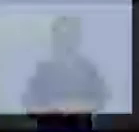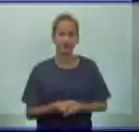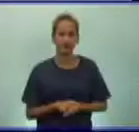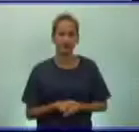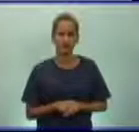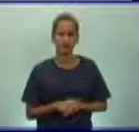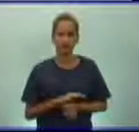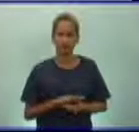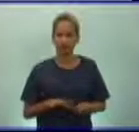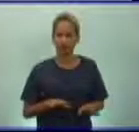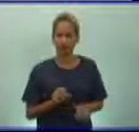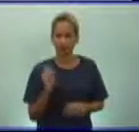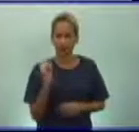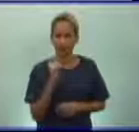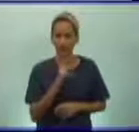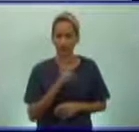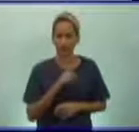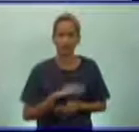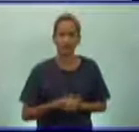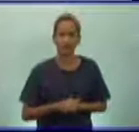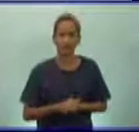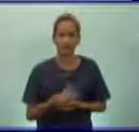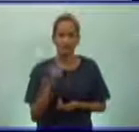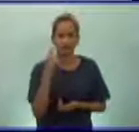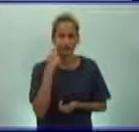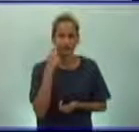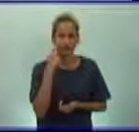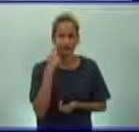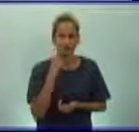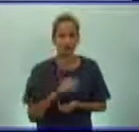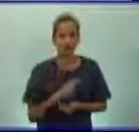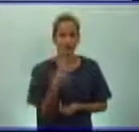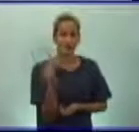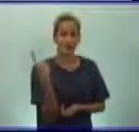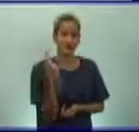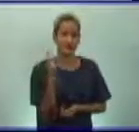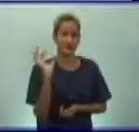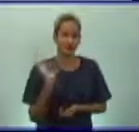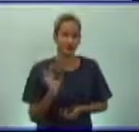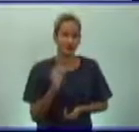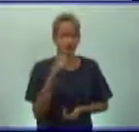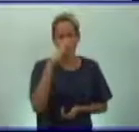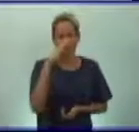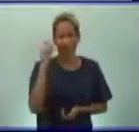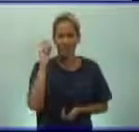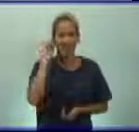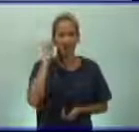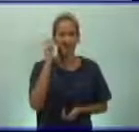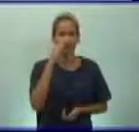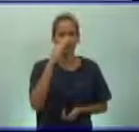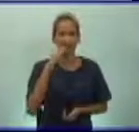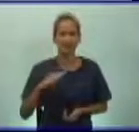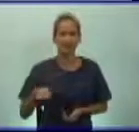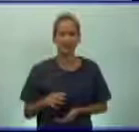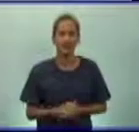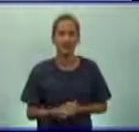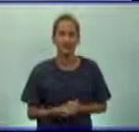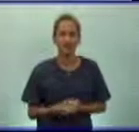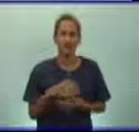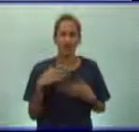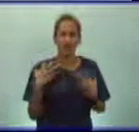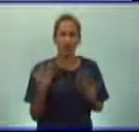Tiempo suficiente. Veamos. Limón, limonero, las niñas primero. ¿Qué incisos tienen